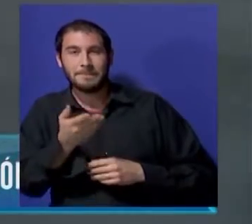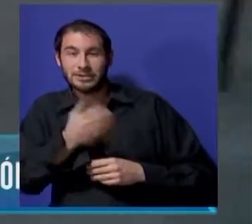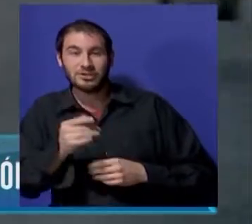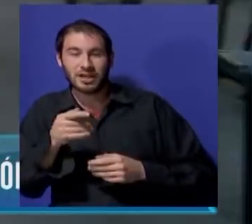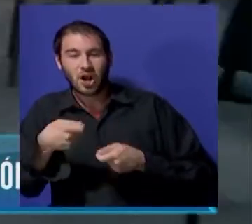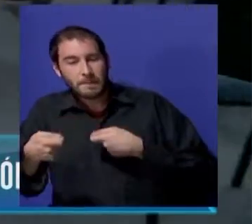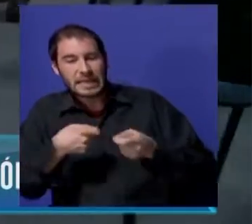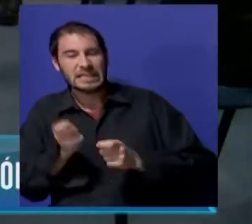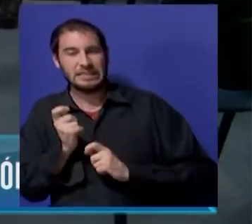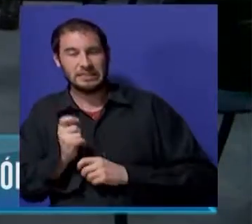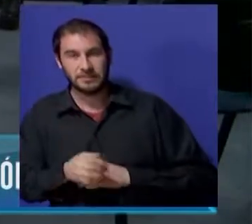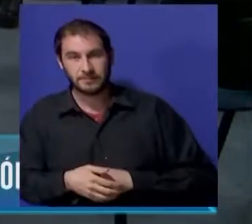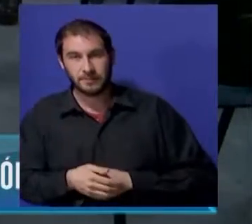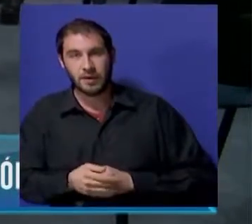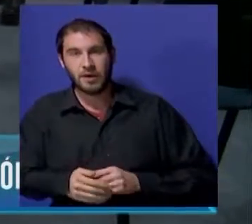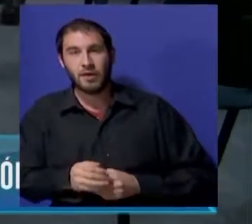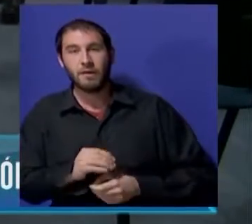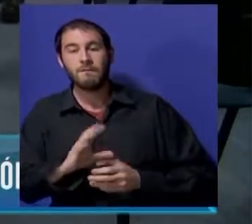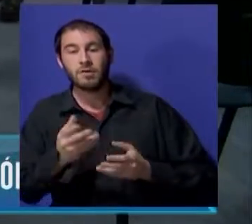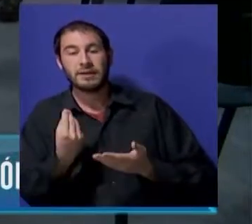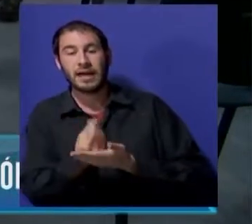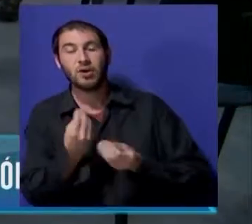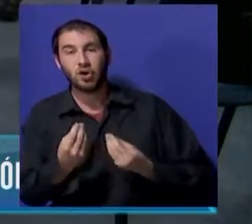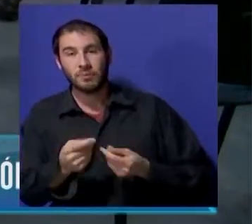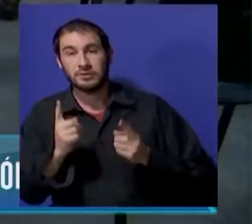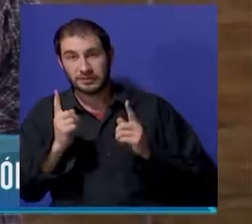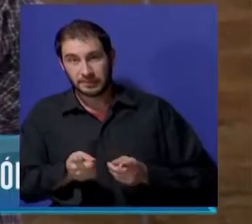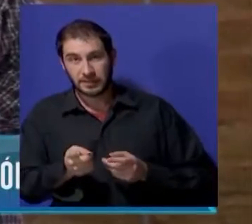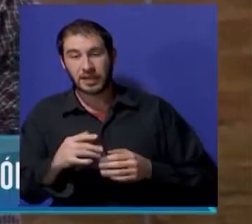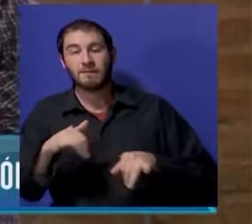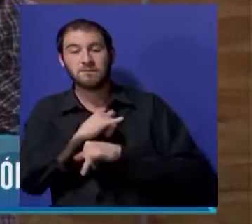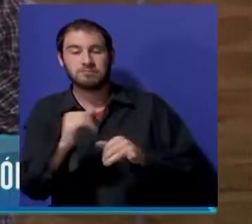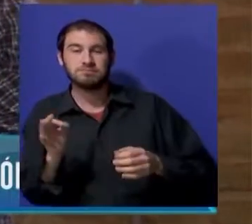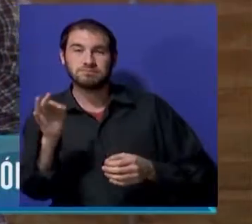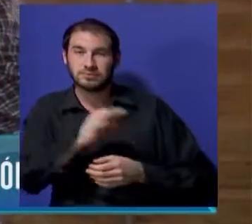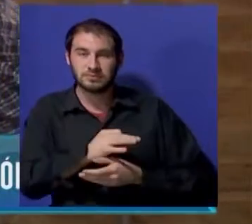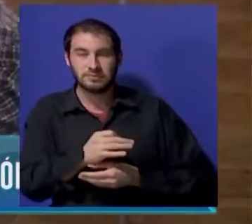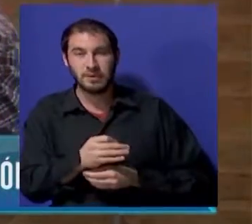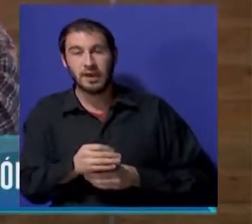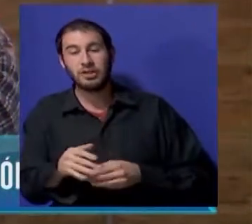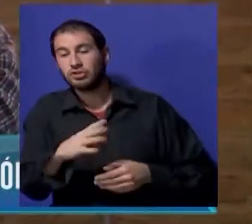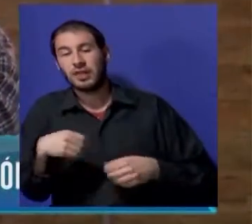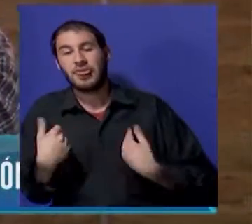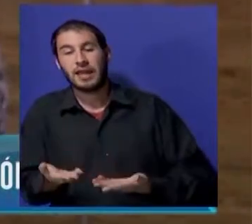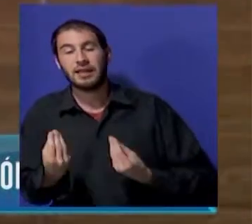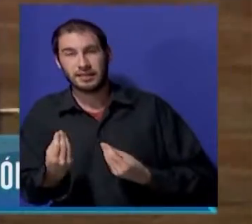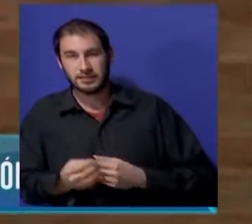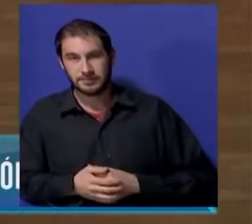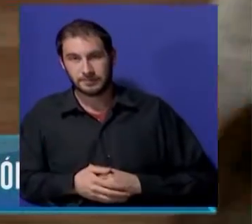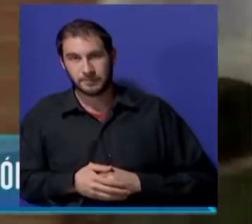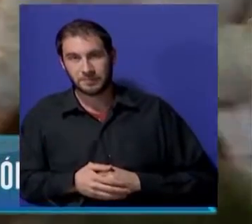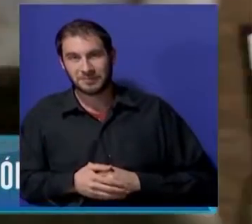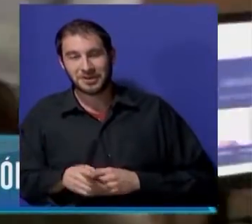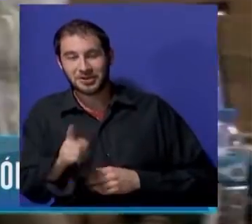dirigen a estos organismos, cómo llegaron a ese cargo y cuál es la información o lo que produce para la sociedad. Y estamos